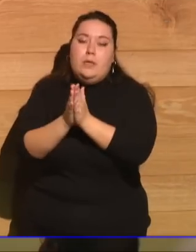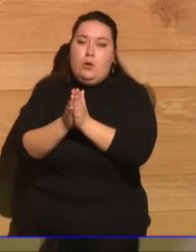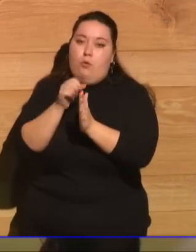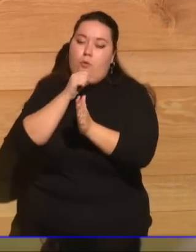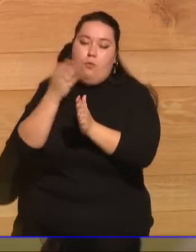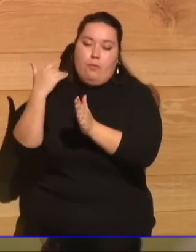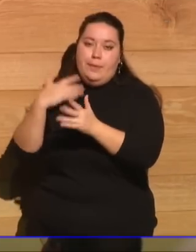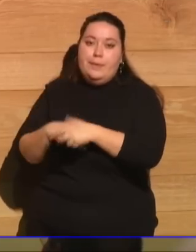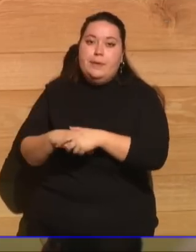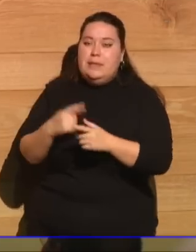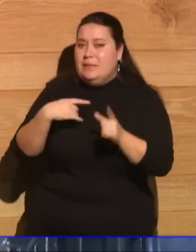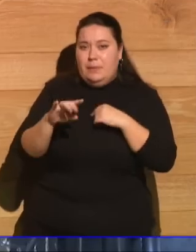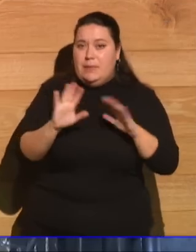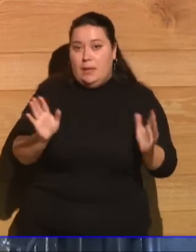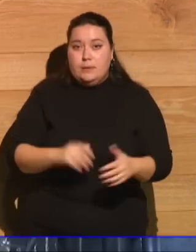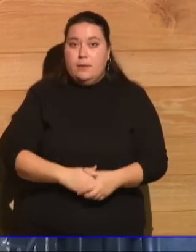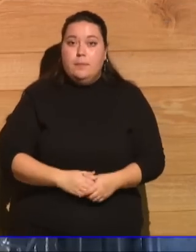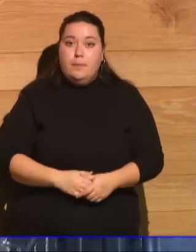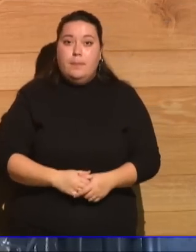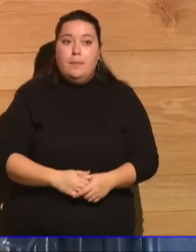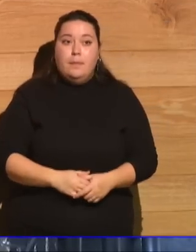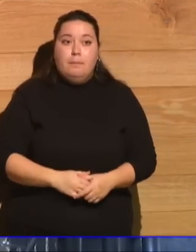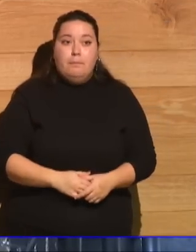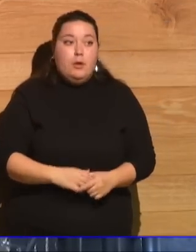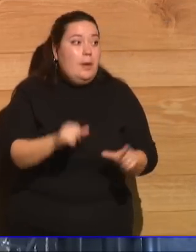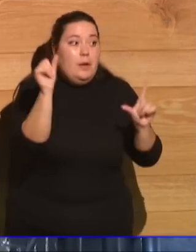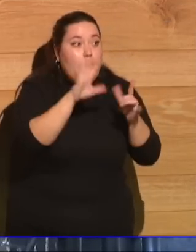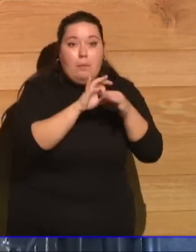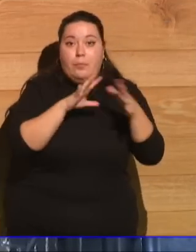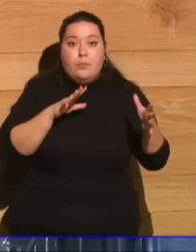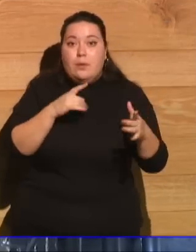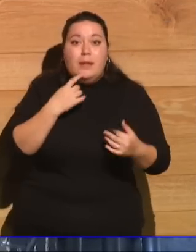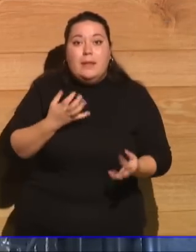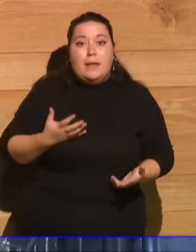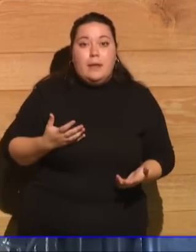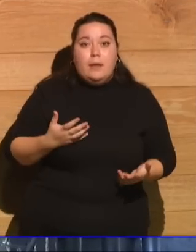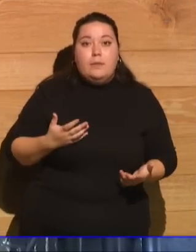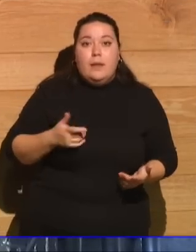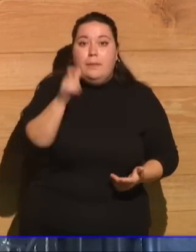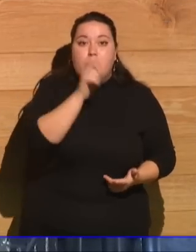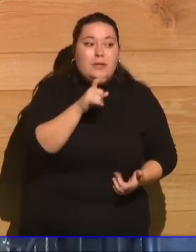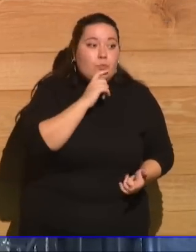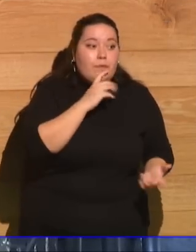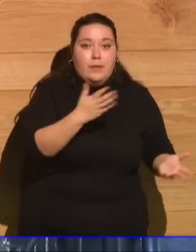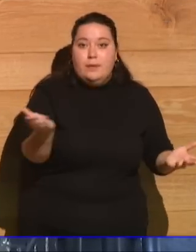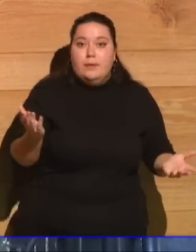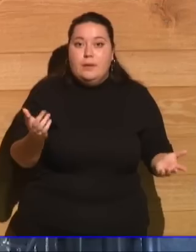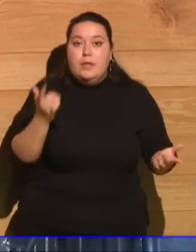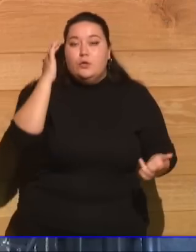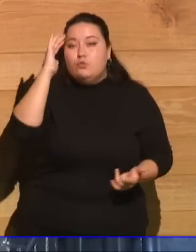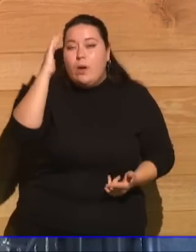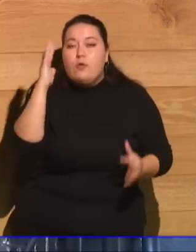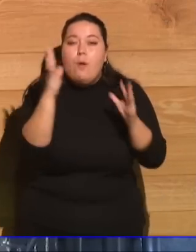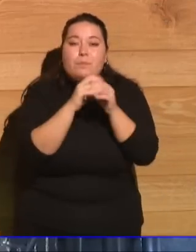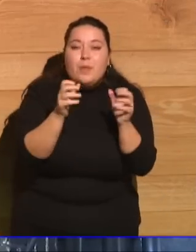eso es el mensaje, y da igual. Y es pero de eso no va la película. Va de lo difícil que es ser humano. Y tener sueños y